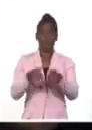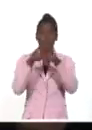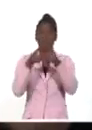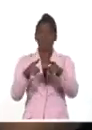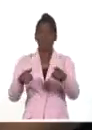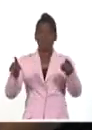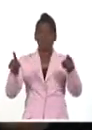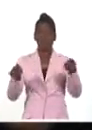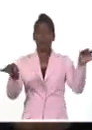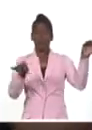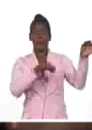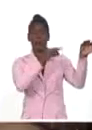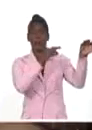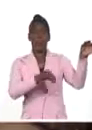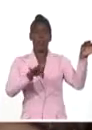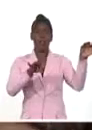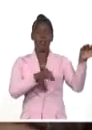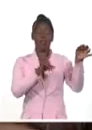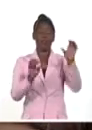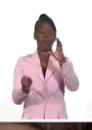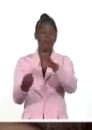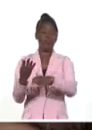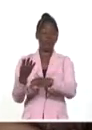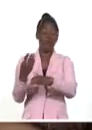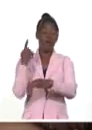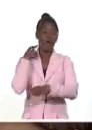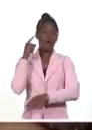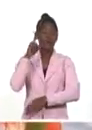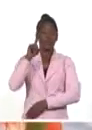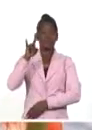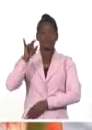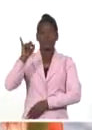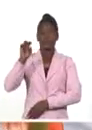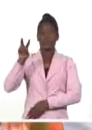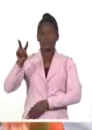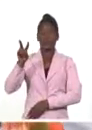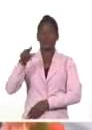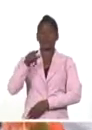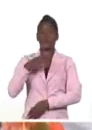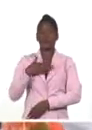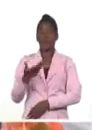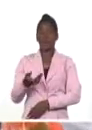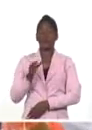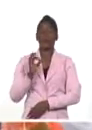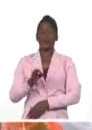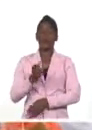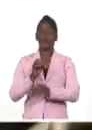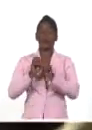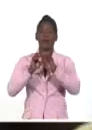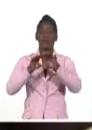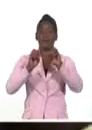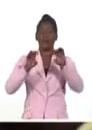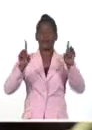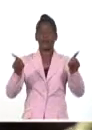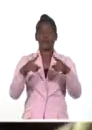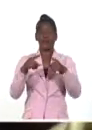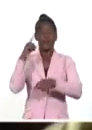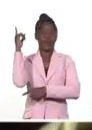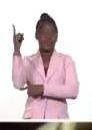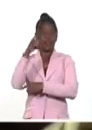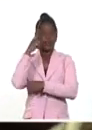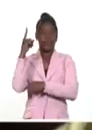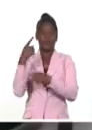Esta formación se fundó en 1962 con la urgencia de divulgar la música nacional y universal, misión que